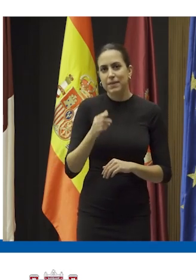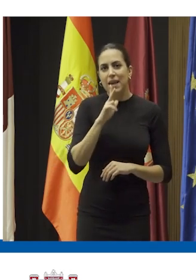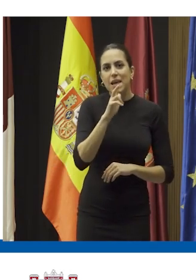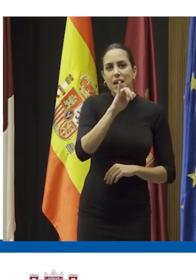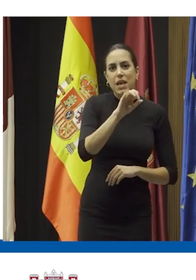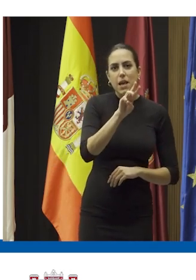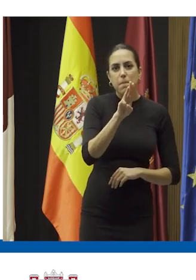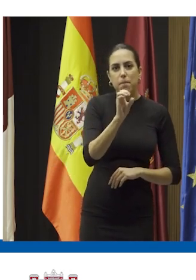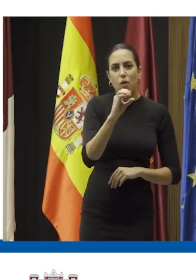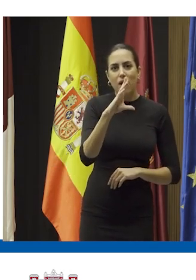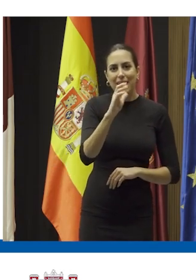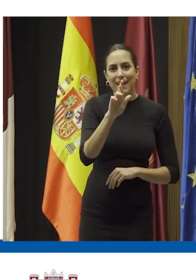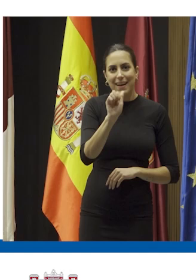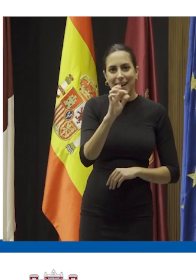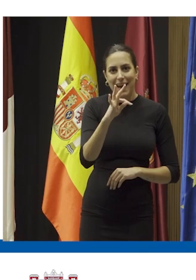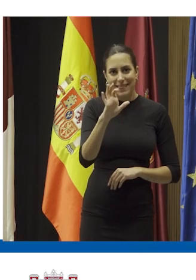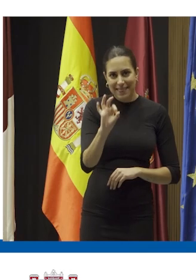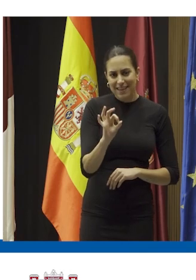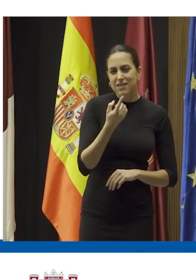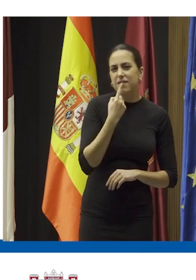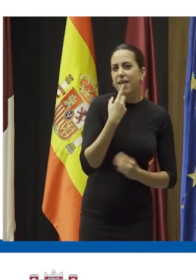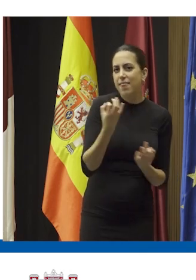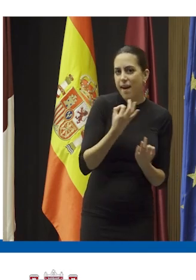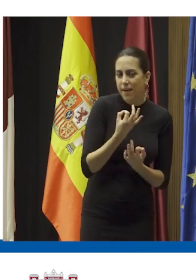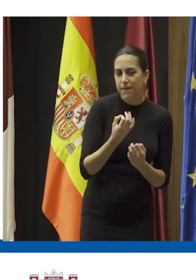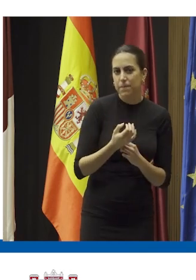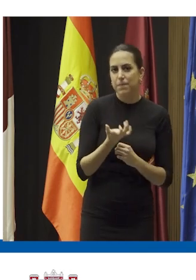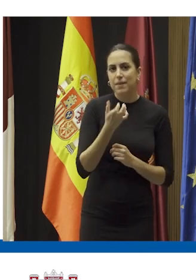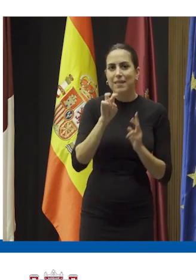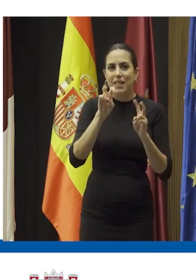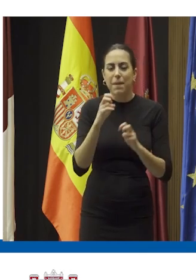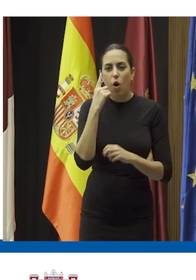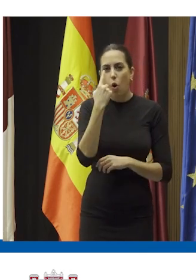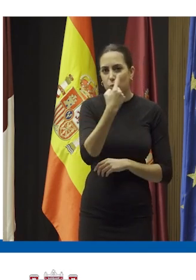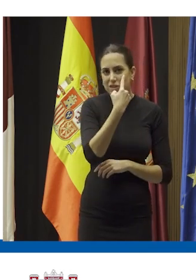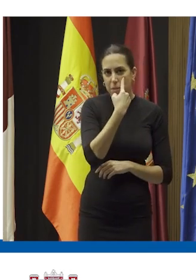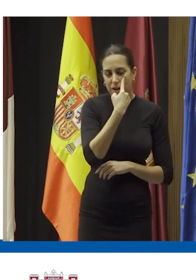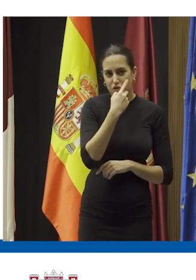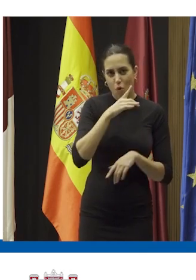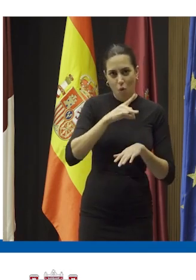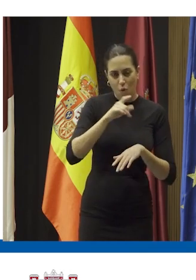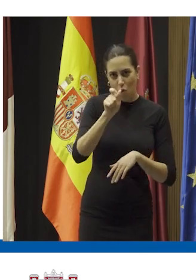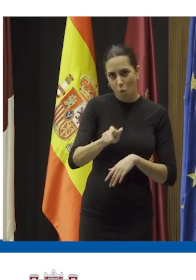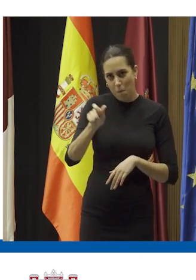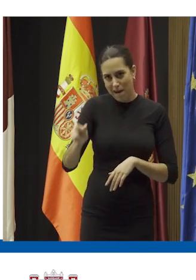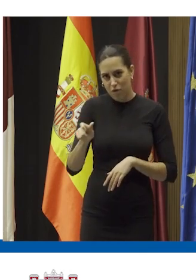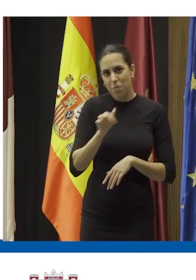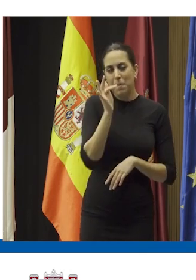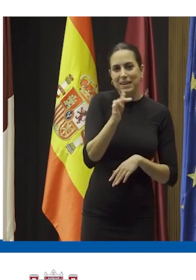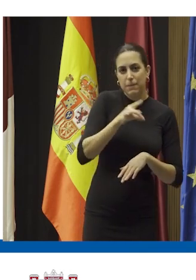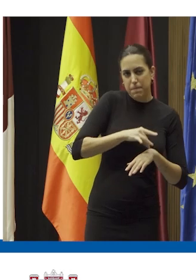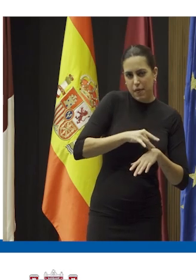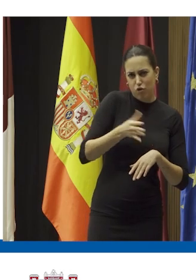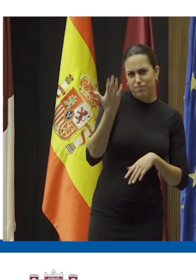Hipócrates, que yo les comentaba, fíjense lo que es la capacidad de observación del humano, en este caso de un médico que fue Hipócrates. Aquel